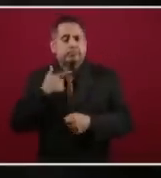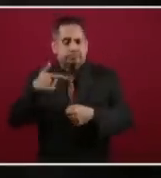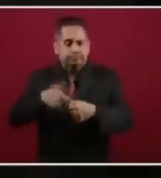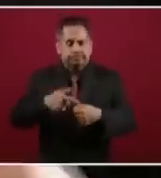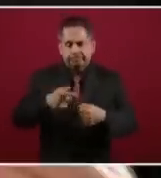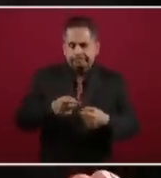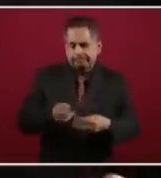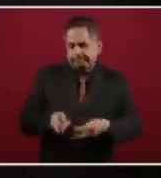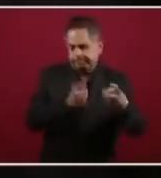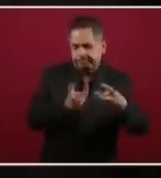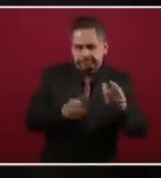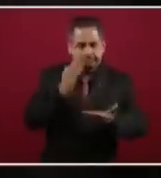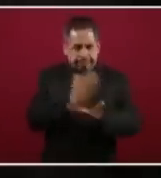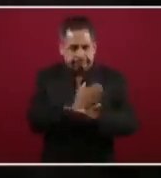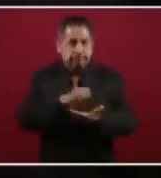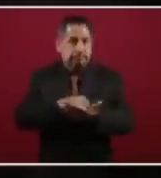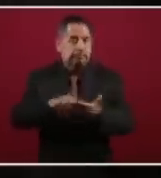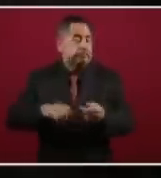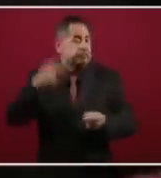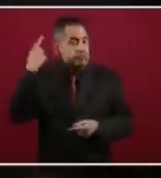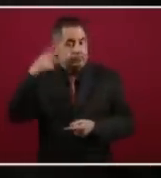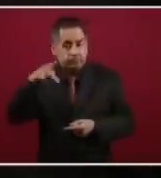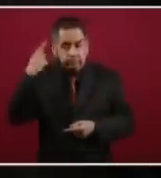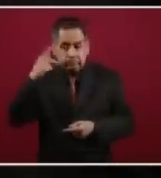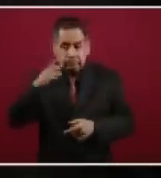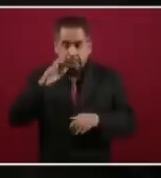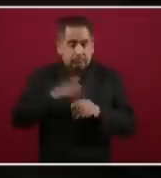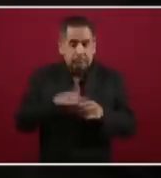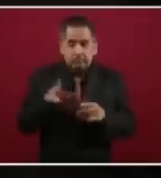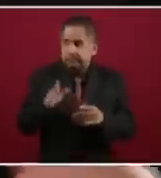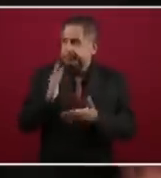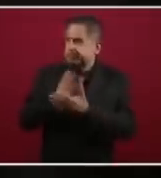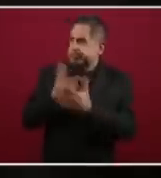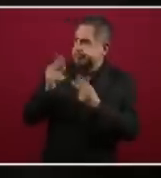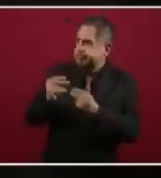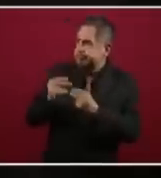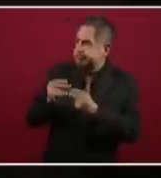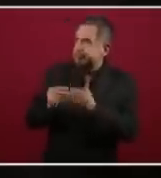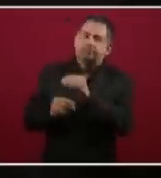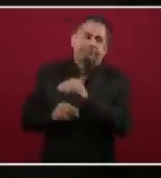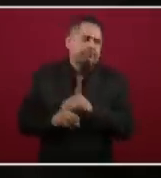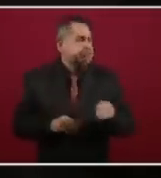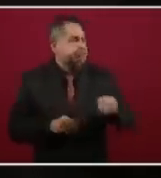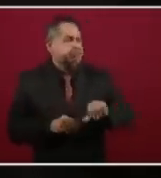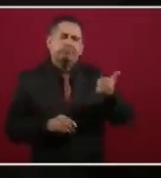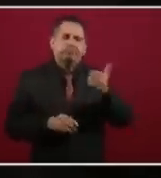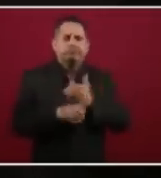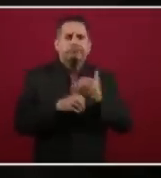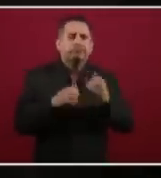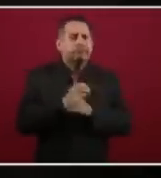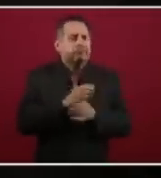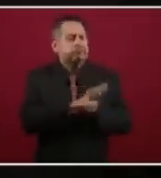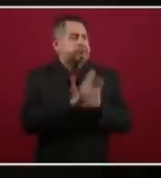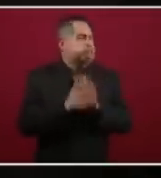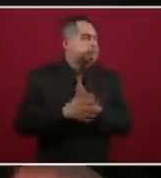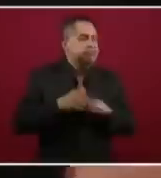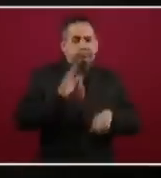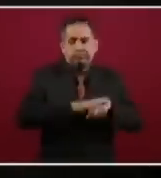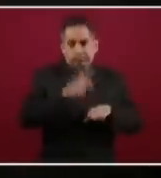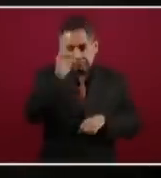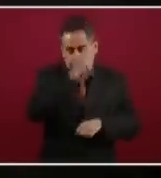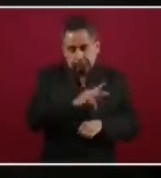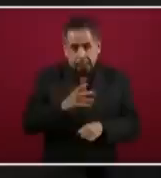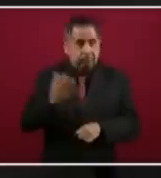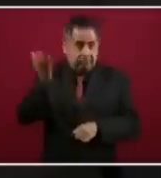combustible, en estados como Puebla se han incrementado otro tipo de delitos porque las bandas criminales que antes vivían del huachicol, pues